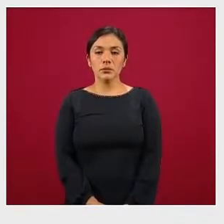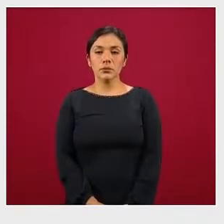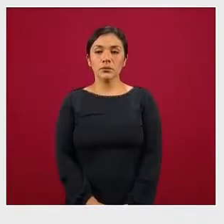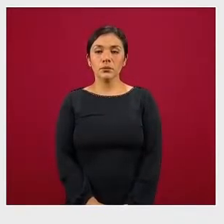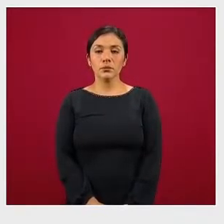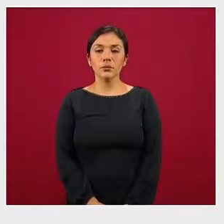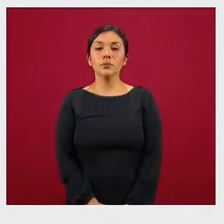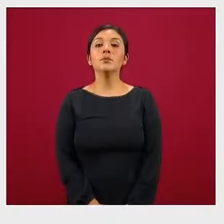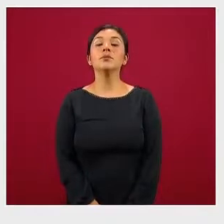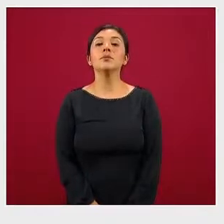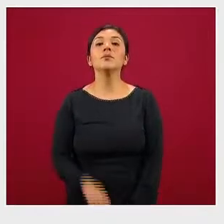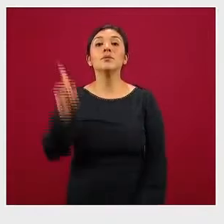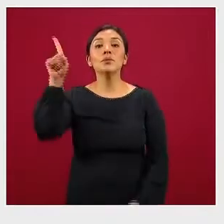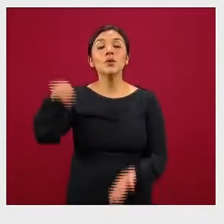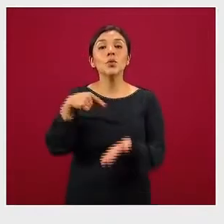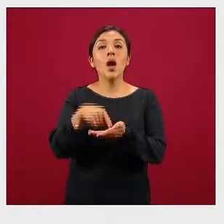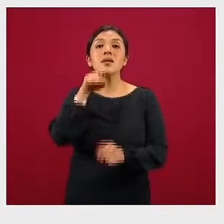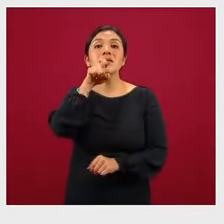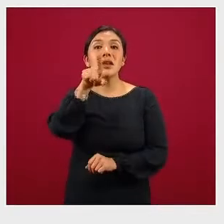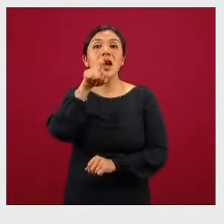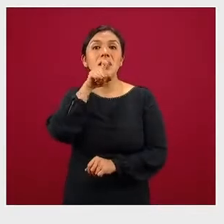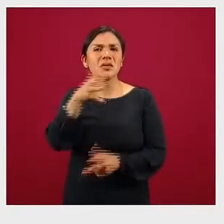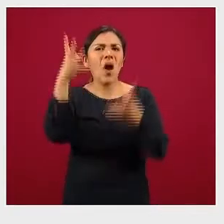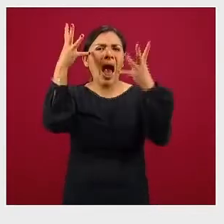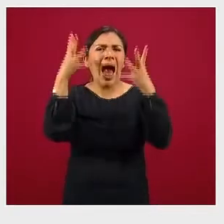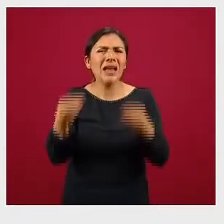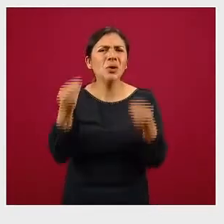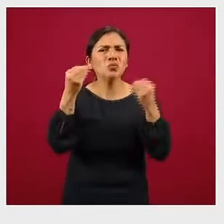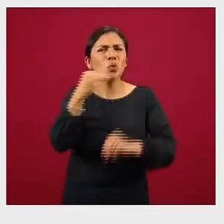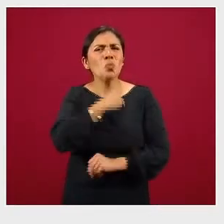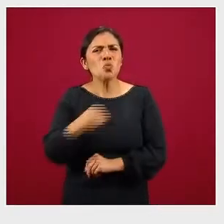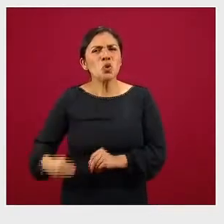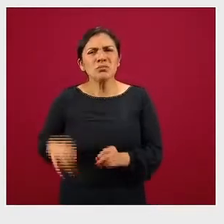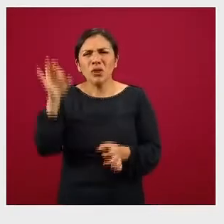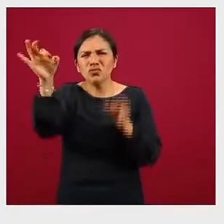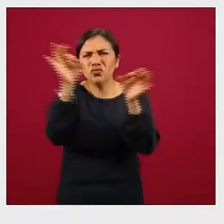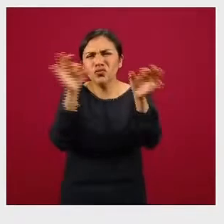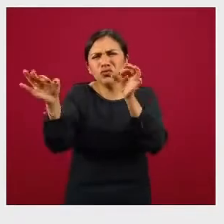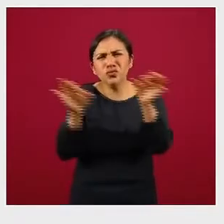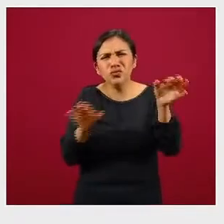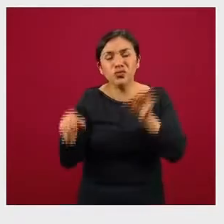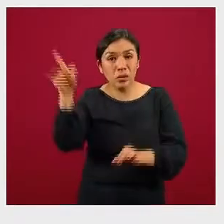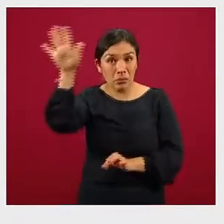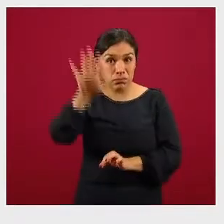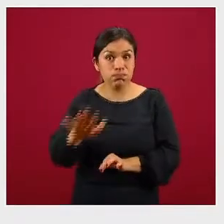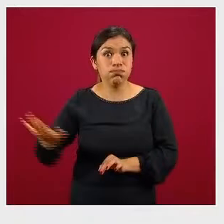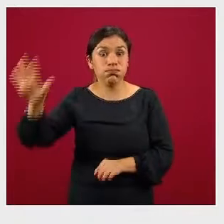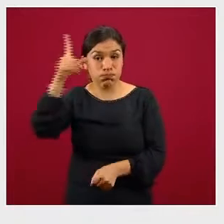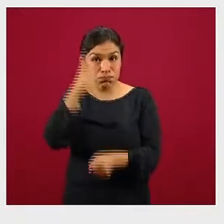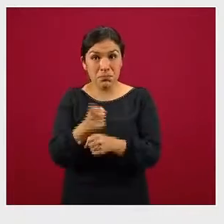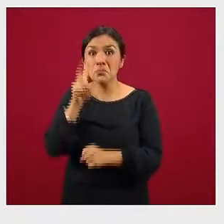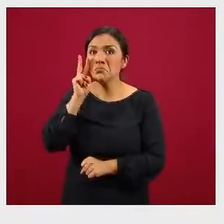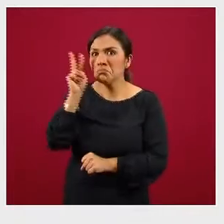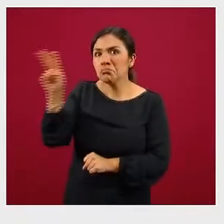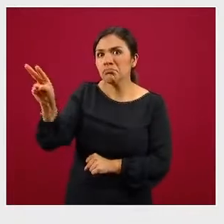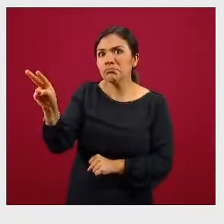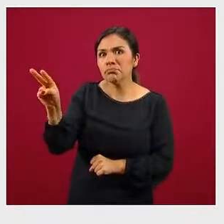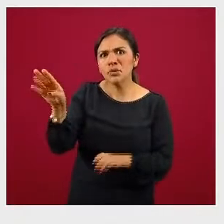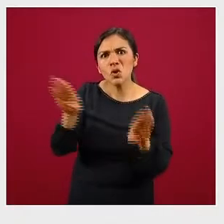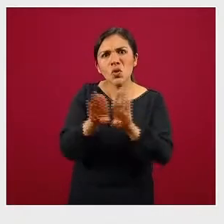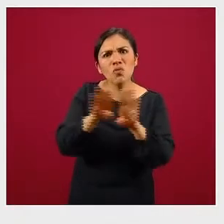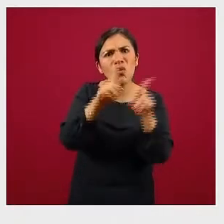27. En Jalisco, que tiene una gran cantidad de municipios y una extensión territorial importante, aprecien ustedes